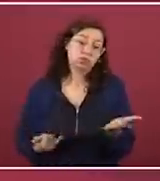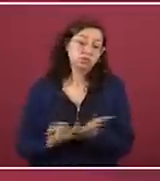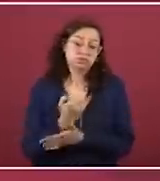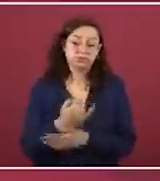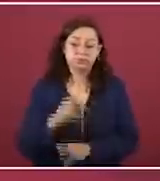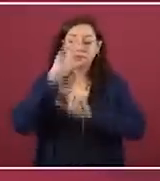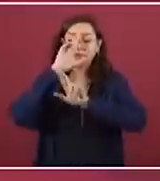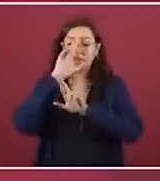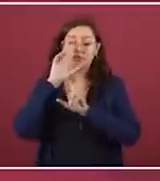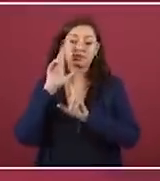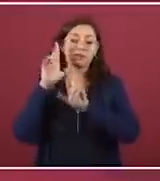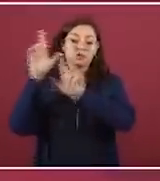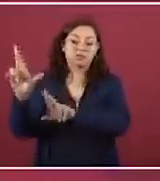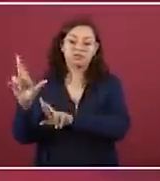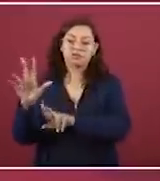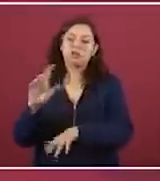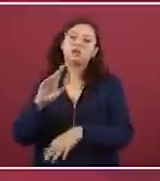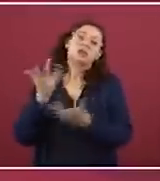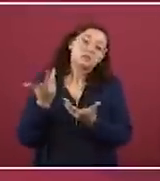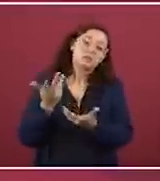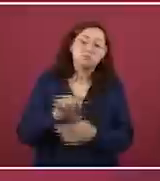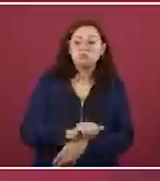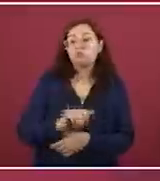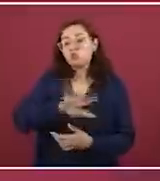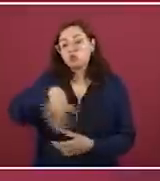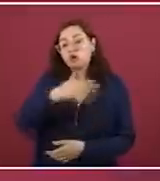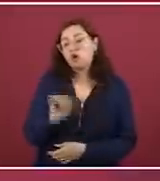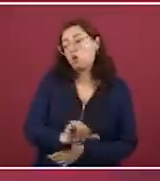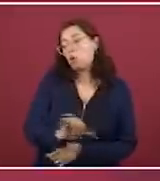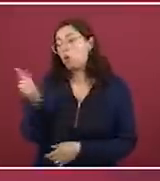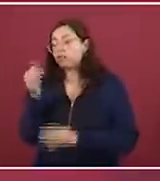acudir a otras instancias